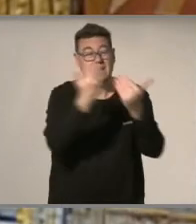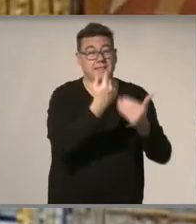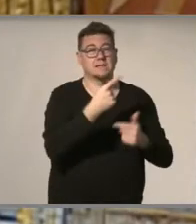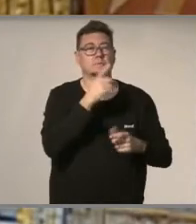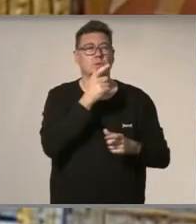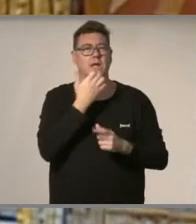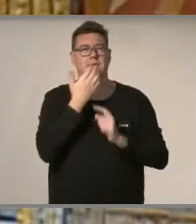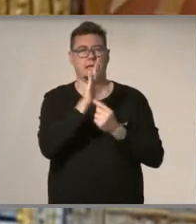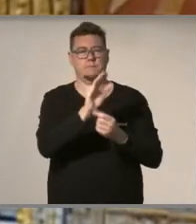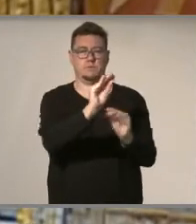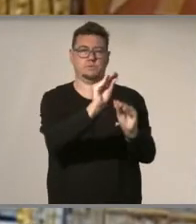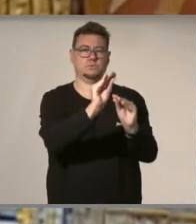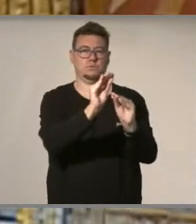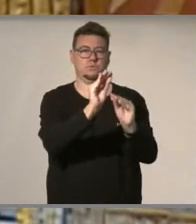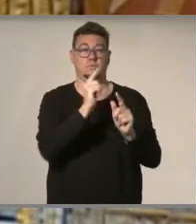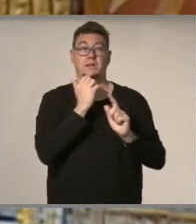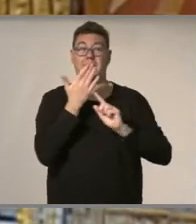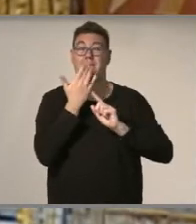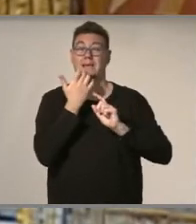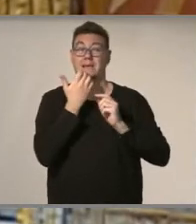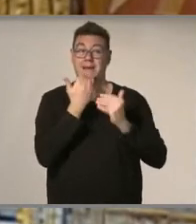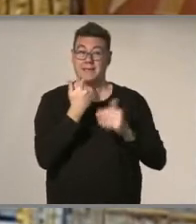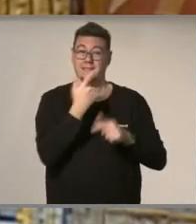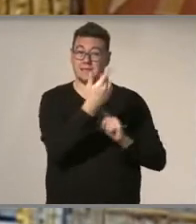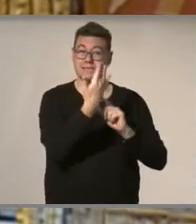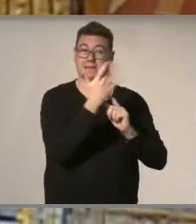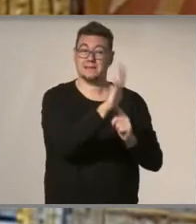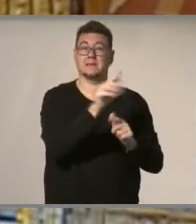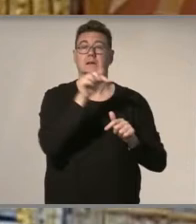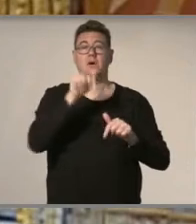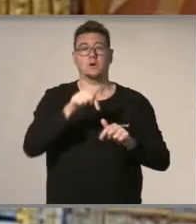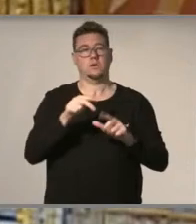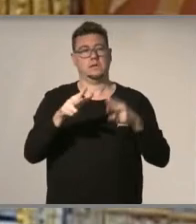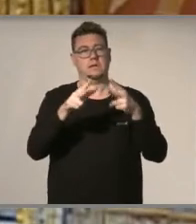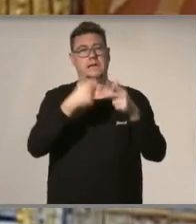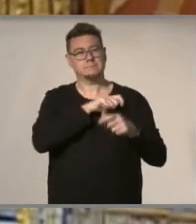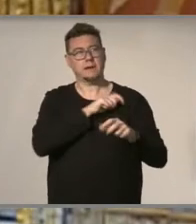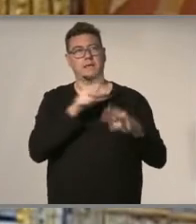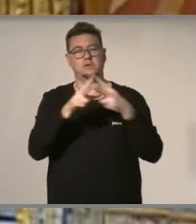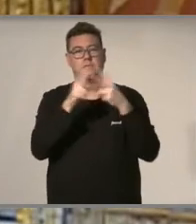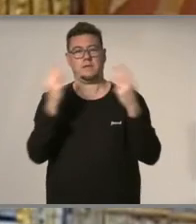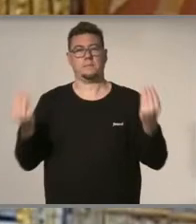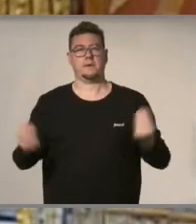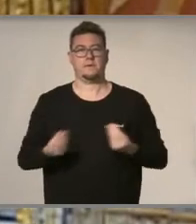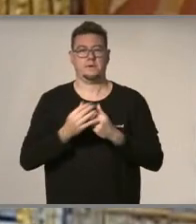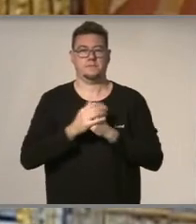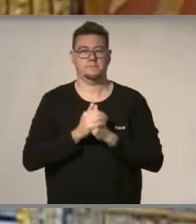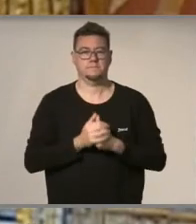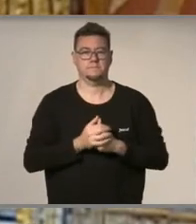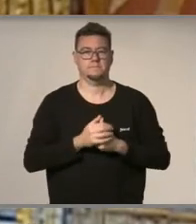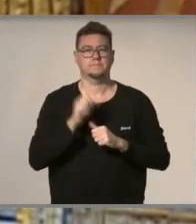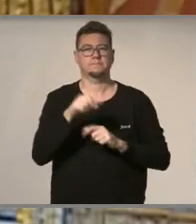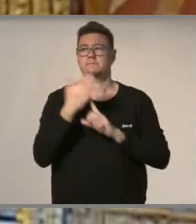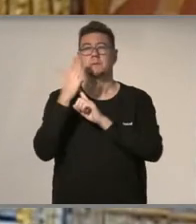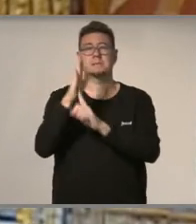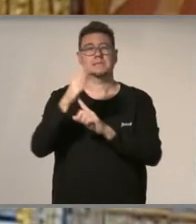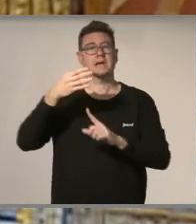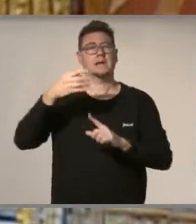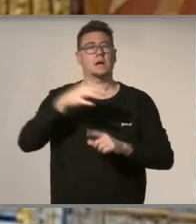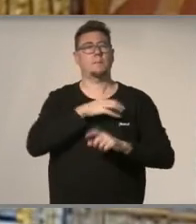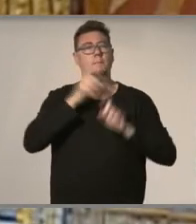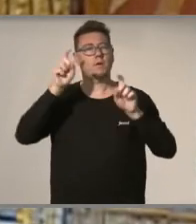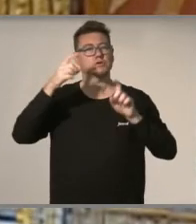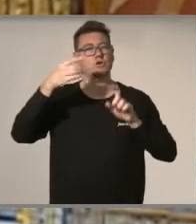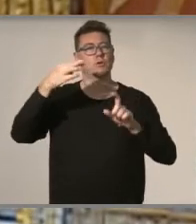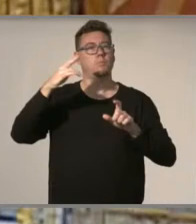ejemplo, que es un ejemplo que ha hecho que España sea una sociedad cada vez mejor. Eso lo representaba el profesor Broseta,